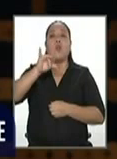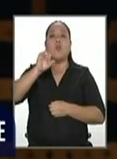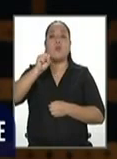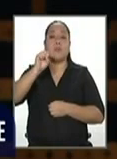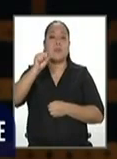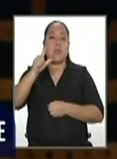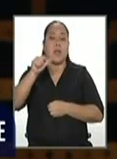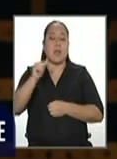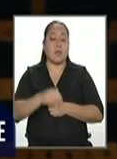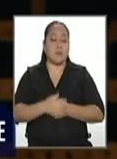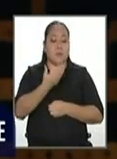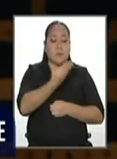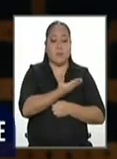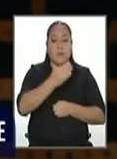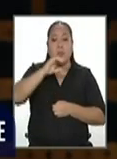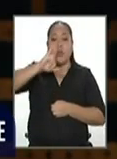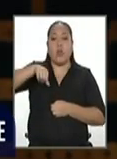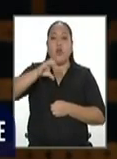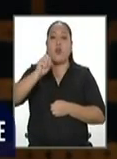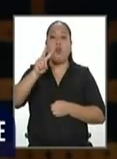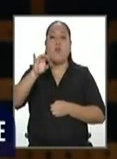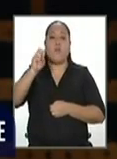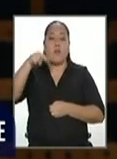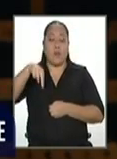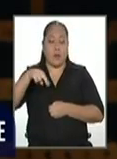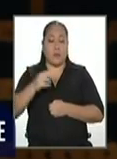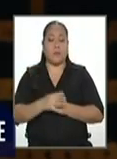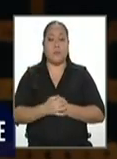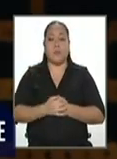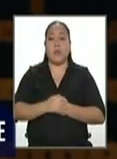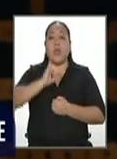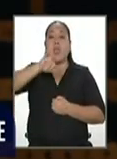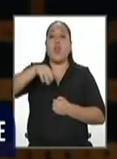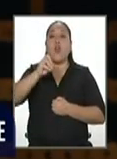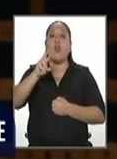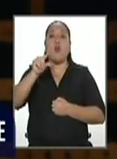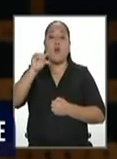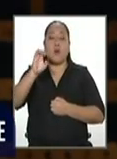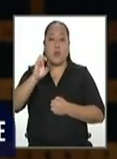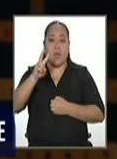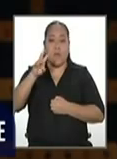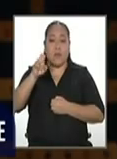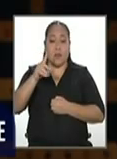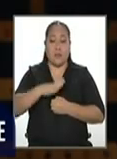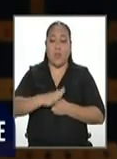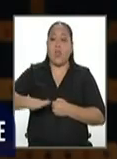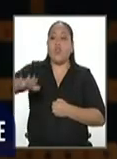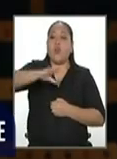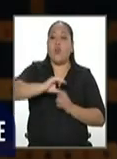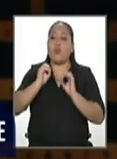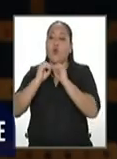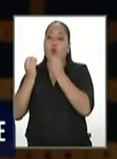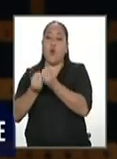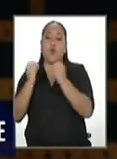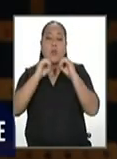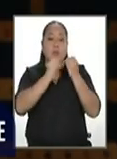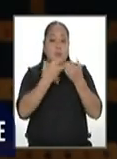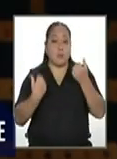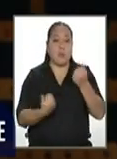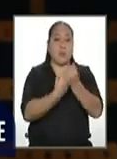y de los magistrados Jovián Sanginés Salazar y Jorge Rodríguez Vélez y de todas las instituciones